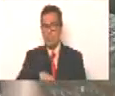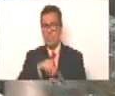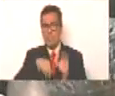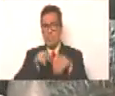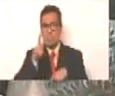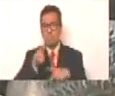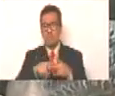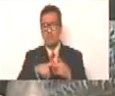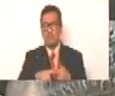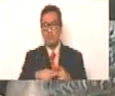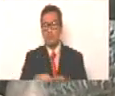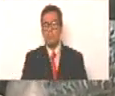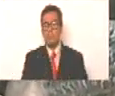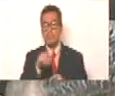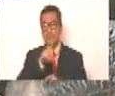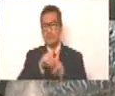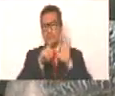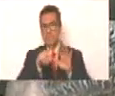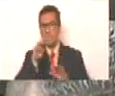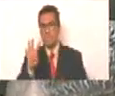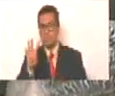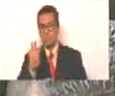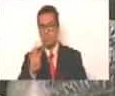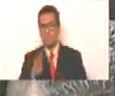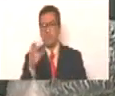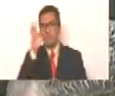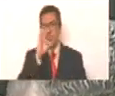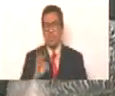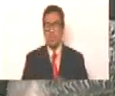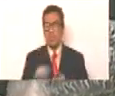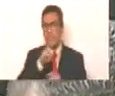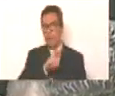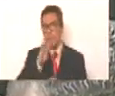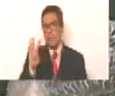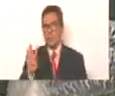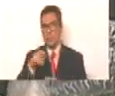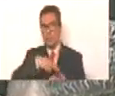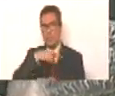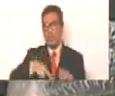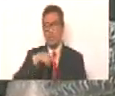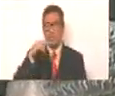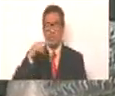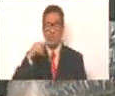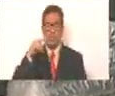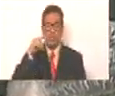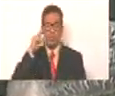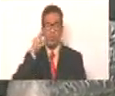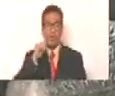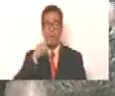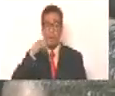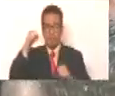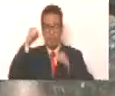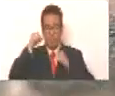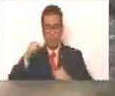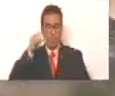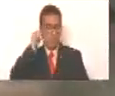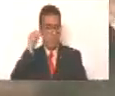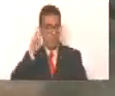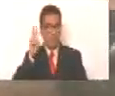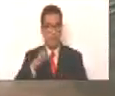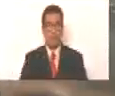Independencia, 164 años de la Federación y 24 de la Revolución Bolivariana. ¡Que viva la mujer venezolana! ¡Que viva